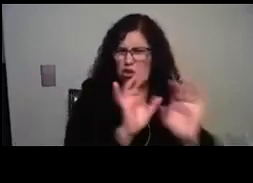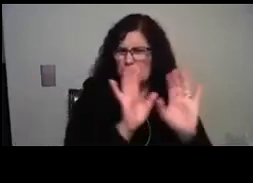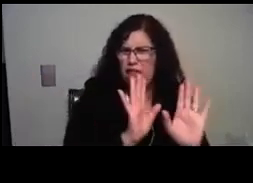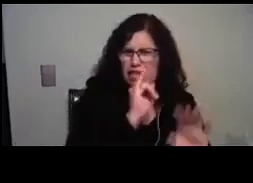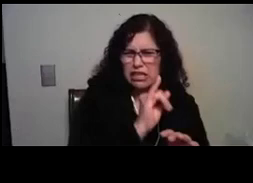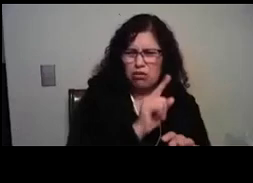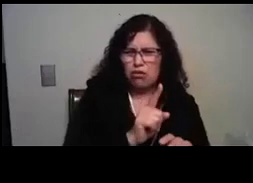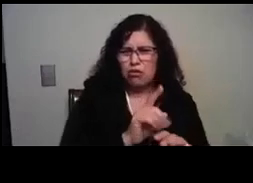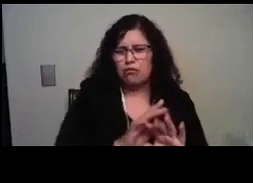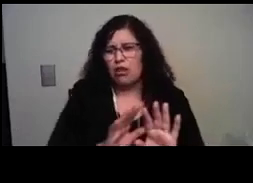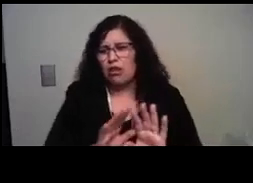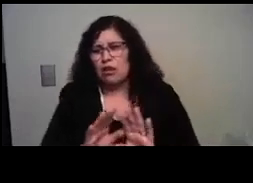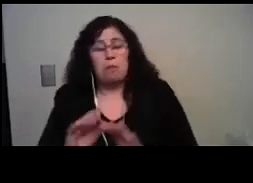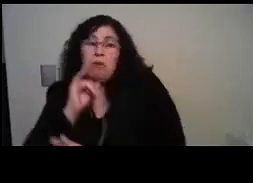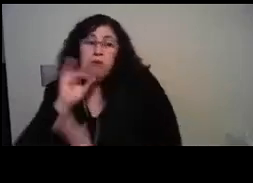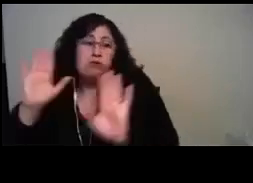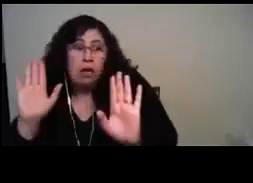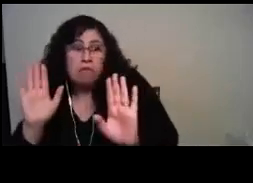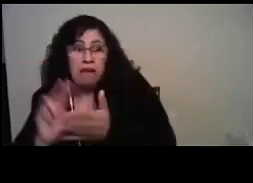es que desconozco eso, pero,